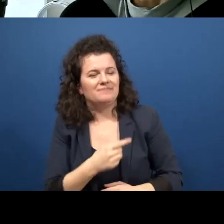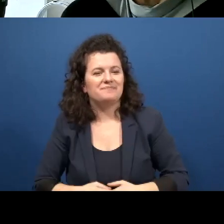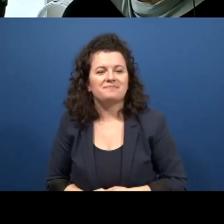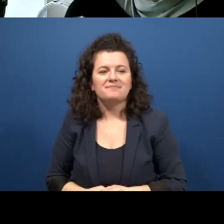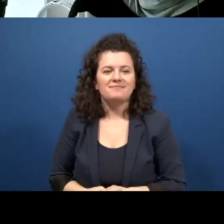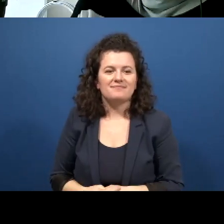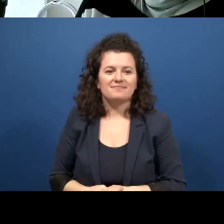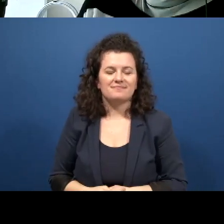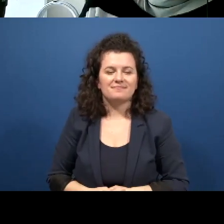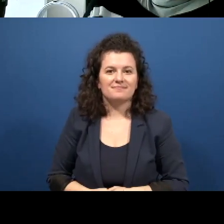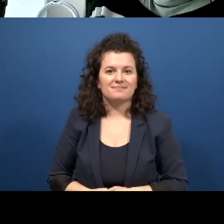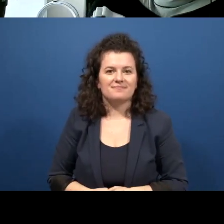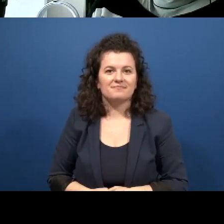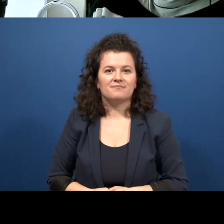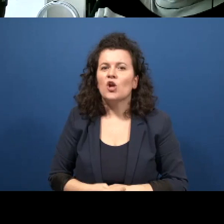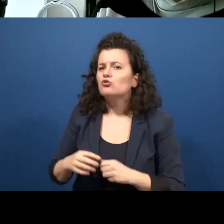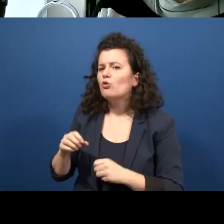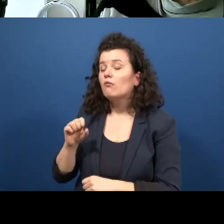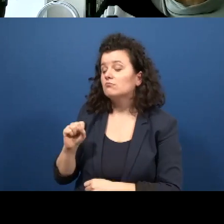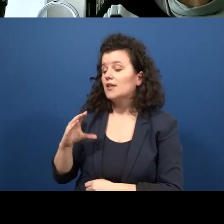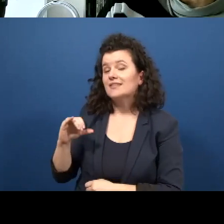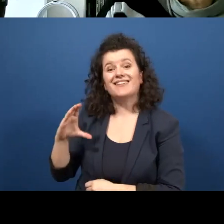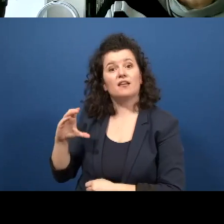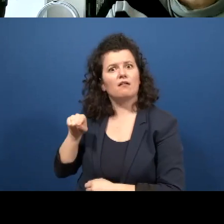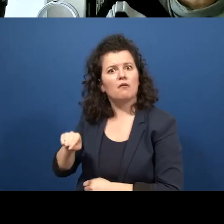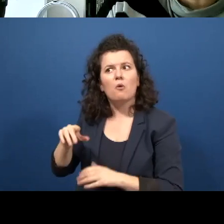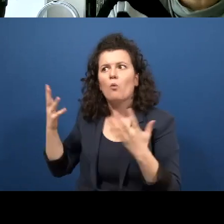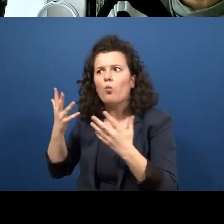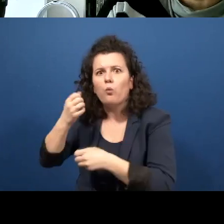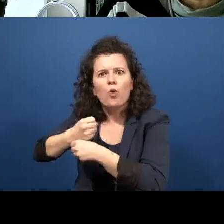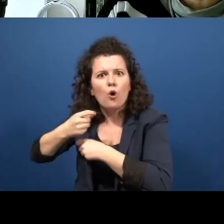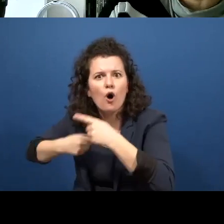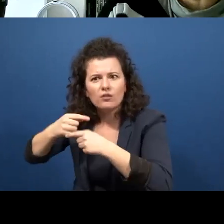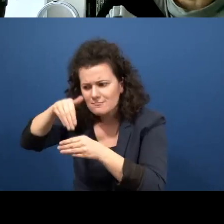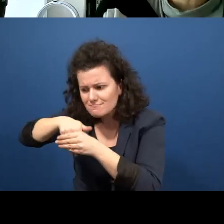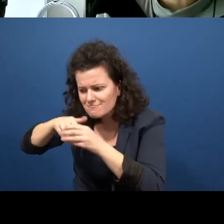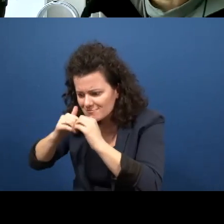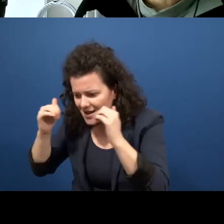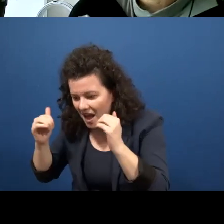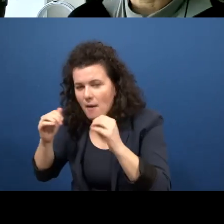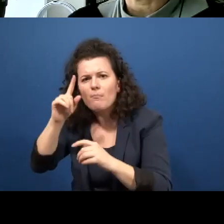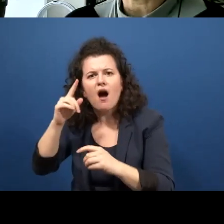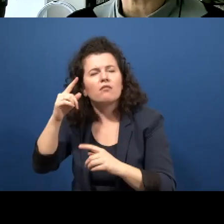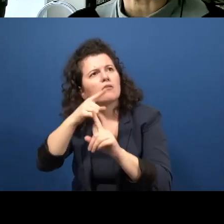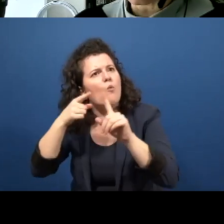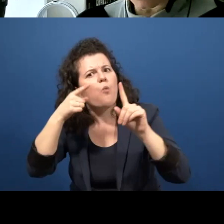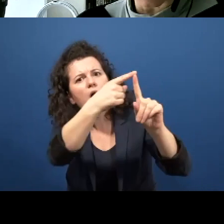la última diapositiva. Ya les dije lo que estamos haciendo, pero les quiero decir por qué lo